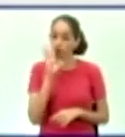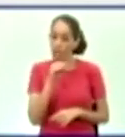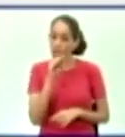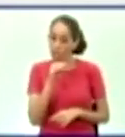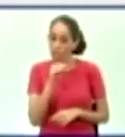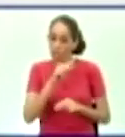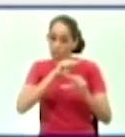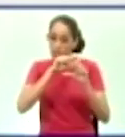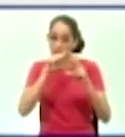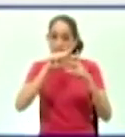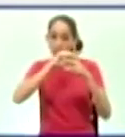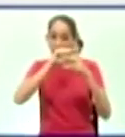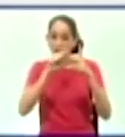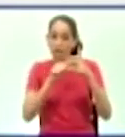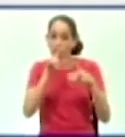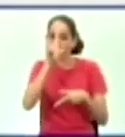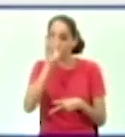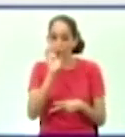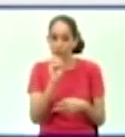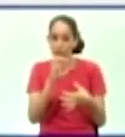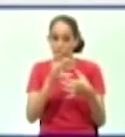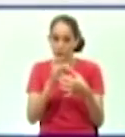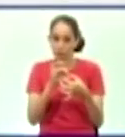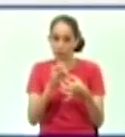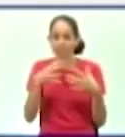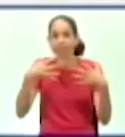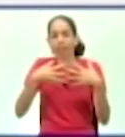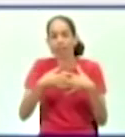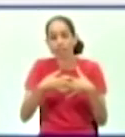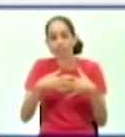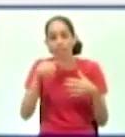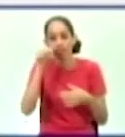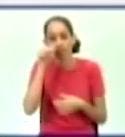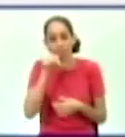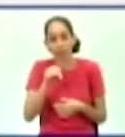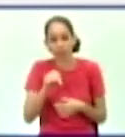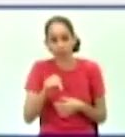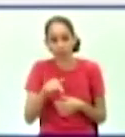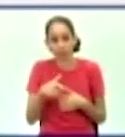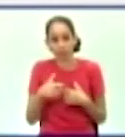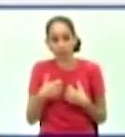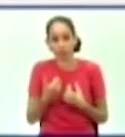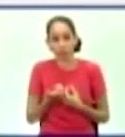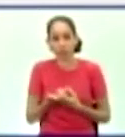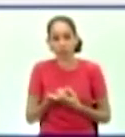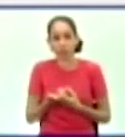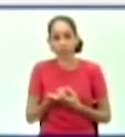habíamos explicado. Podemos escribir las relaciones y darnos cuenta que por